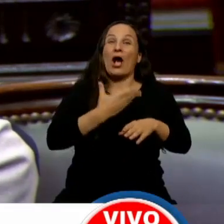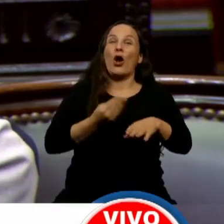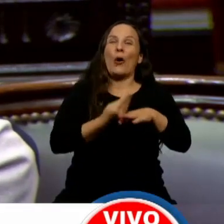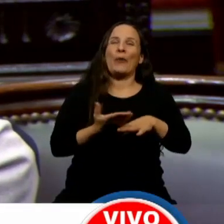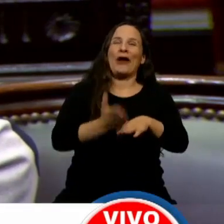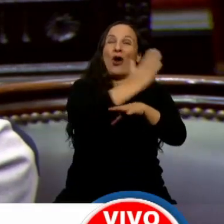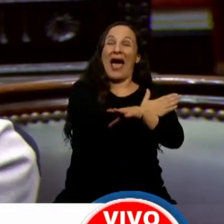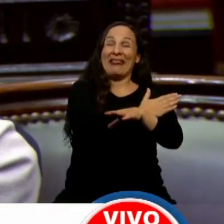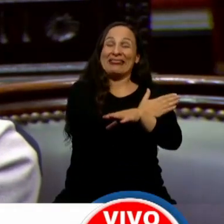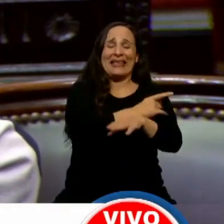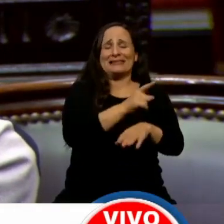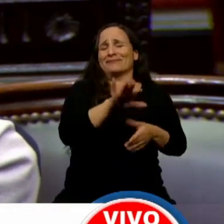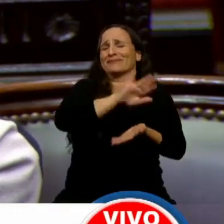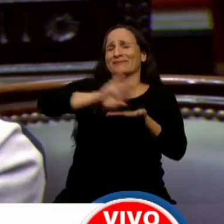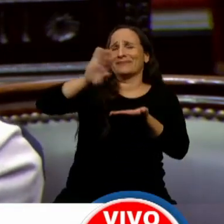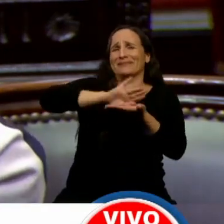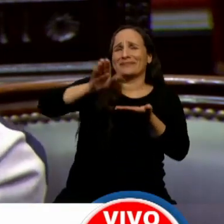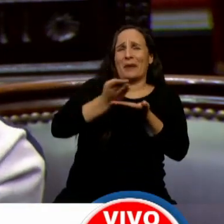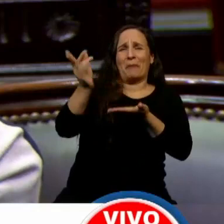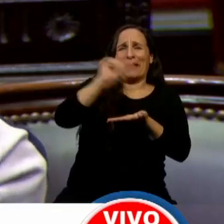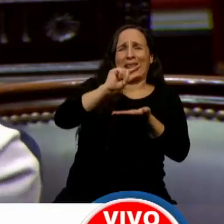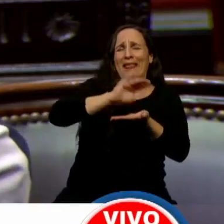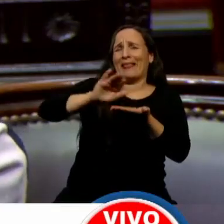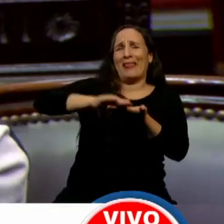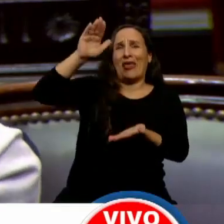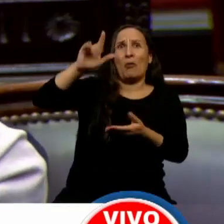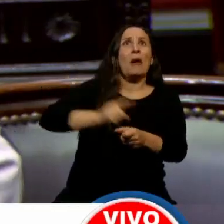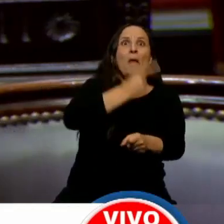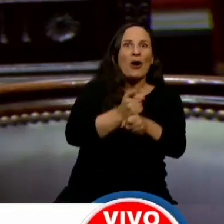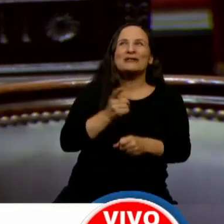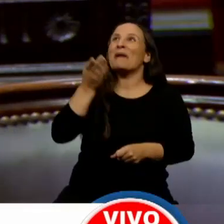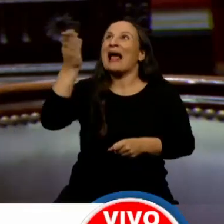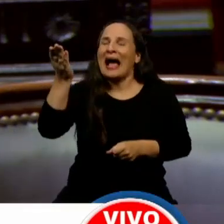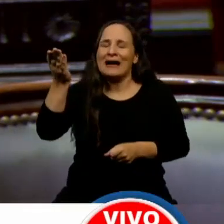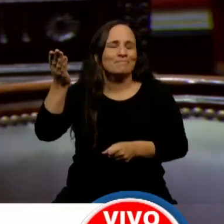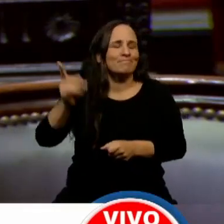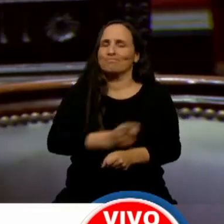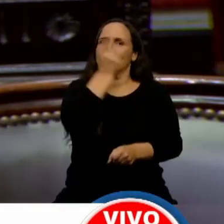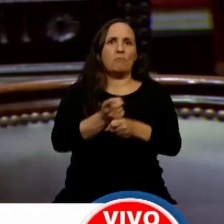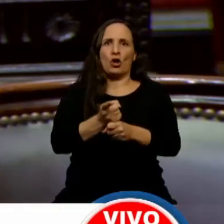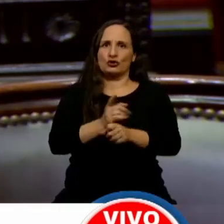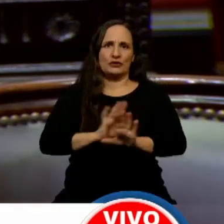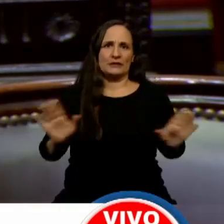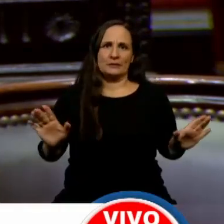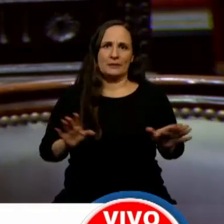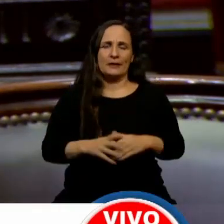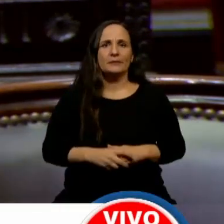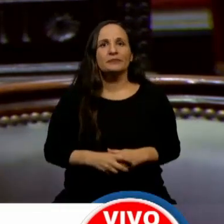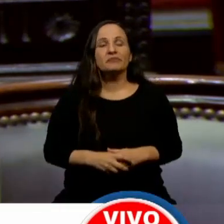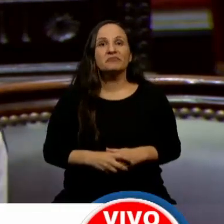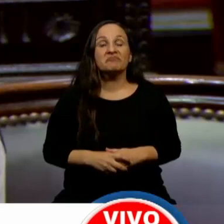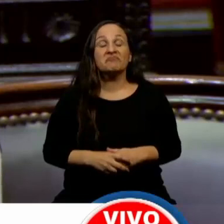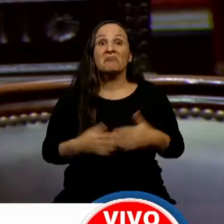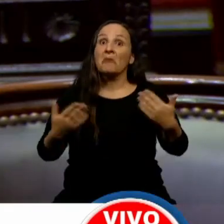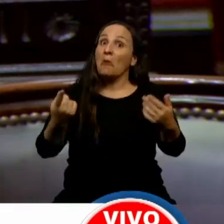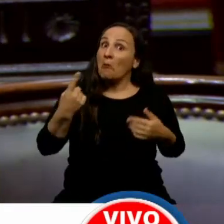la pandemia que le endeudó, quitándole la posibilidad de enfrentar la crisis con el crédito internacional. Pero la verdad que después de